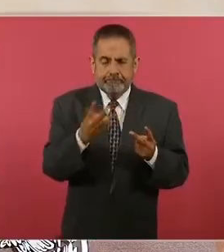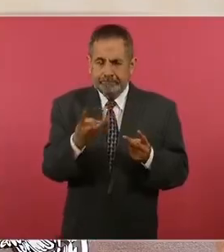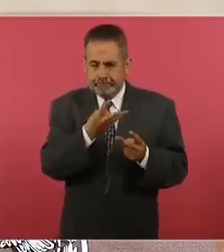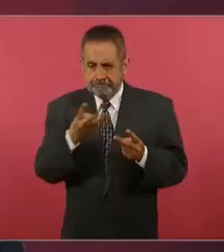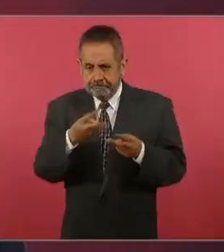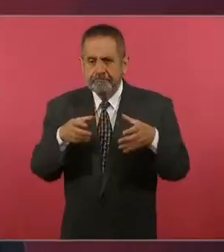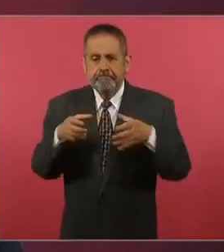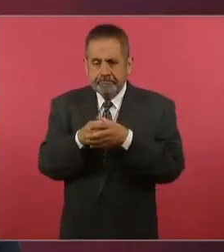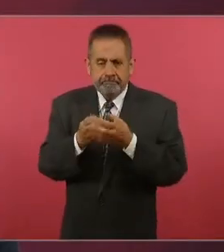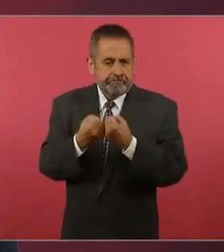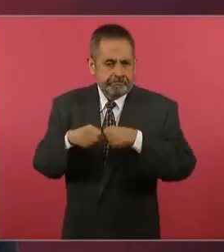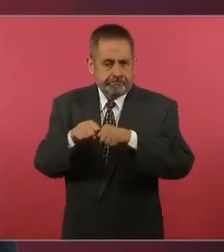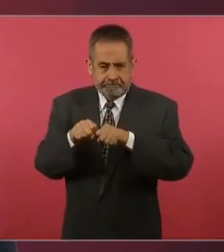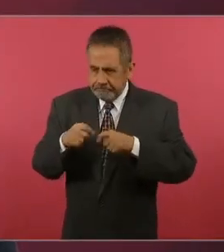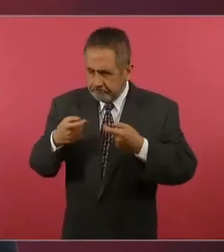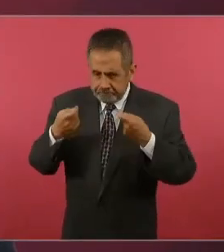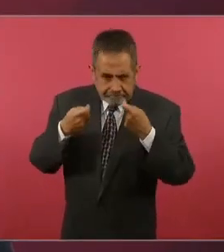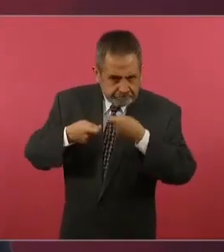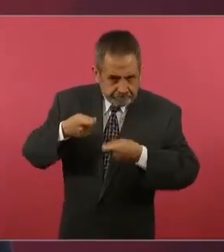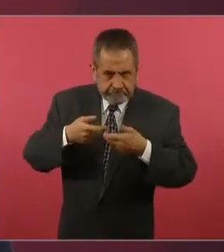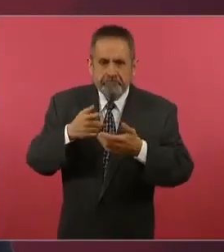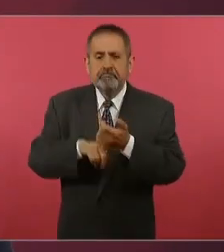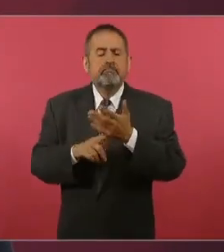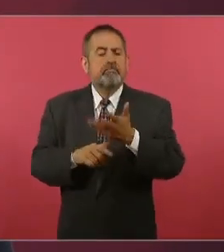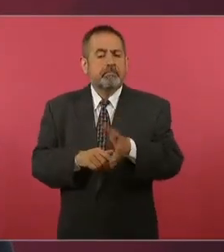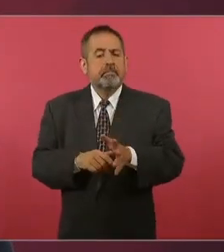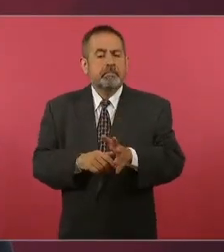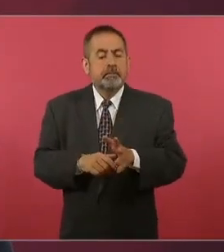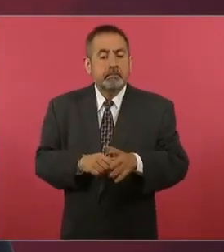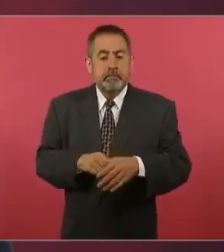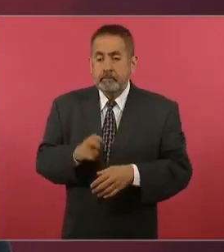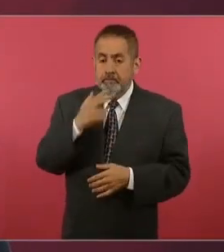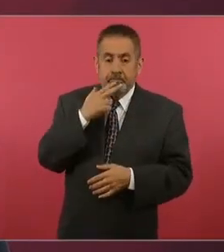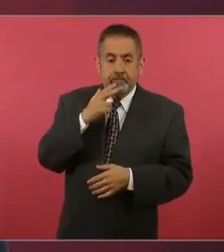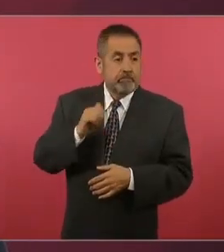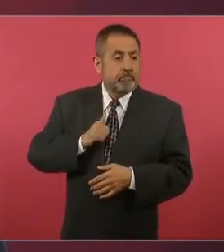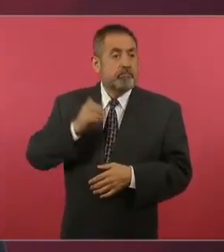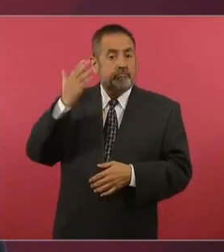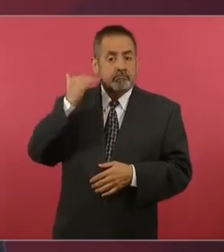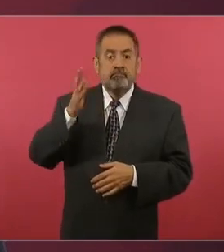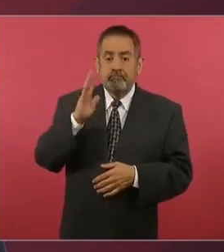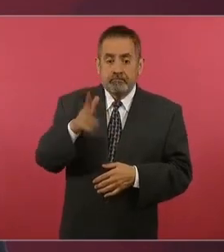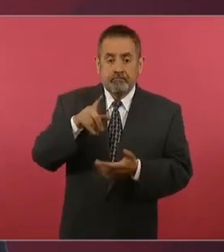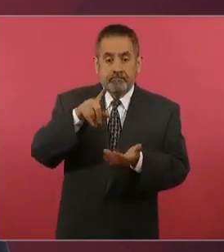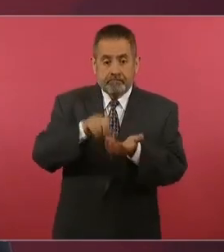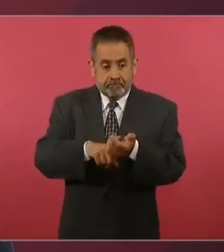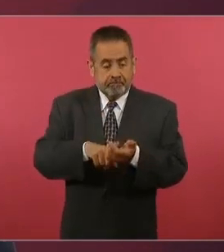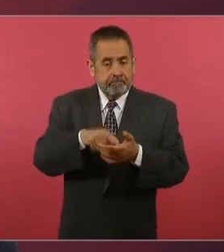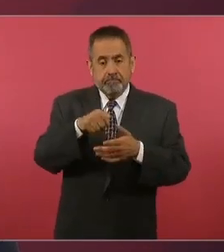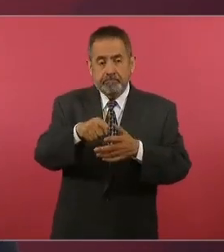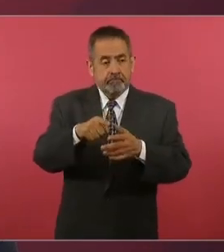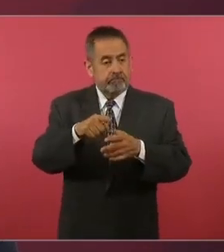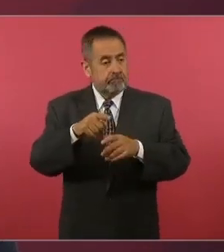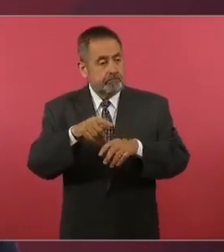mucho más pequeña. Aquí lo que se decidió es aprovechar toda la infraestructura que se tenía ya dentro de ese concesionario. Se está juntando